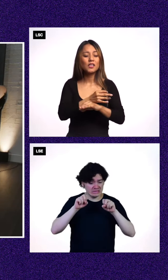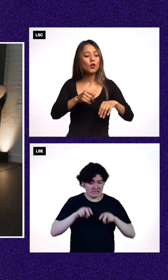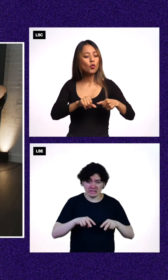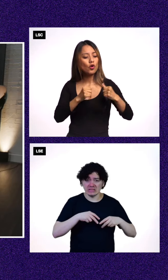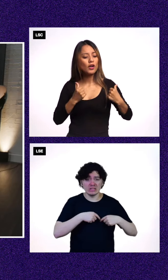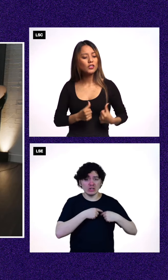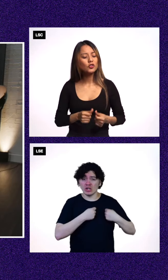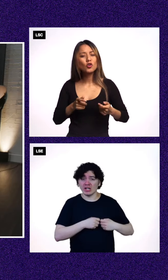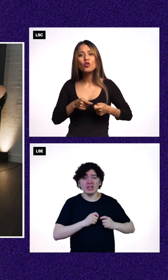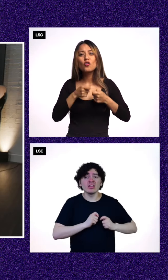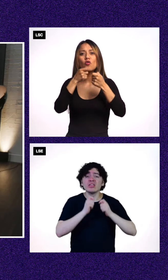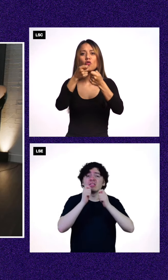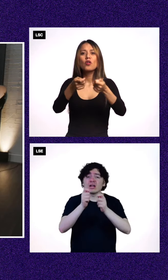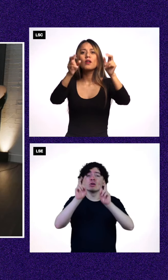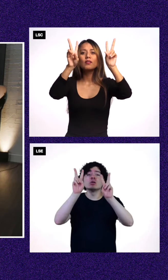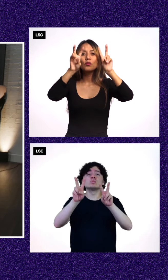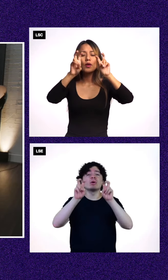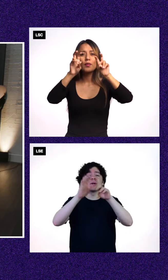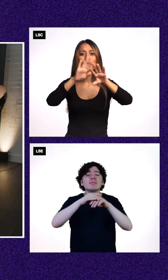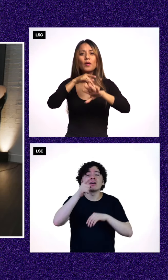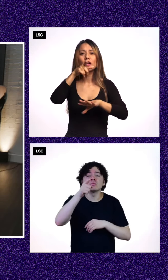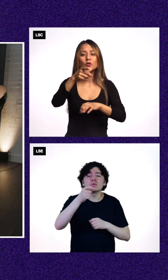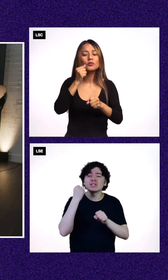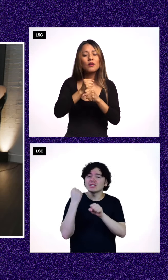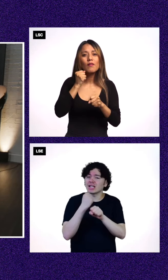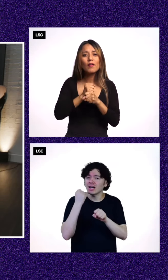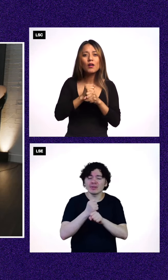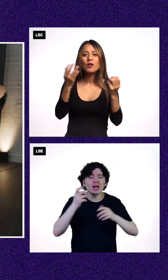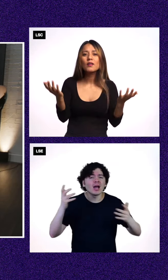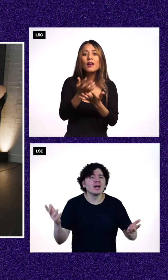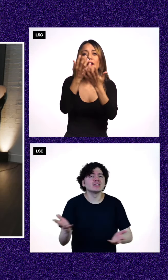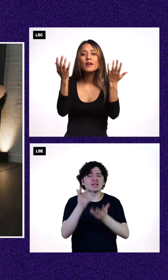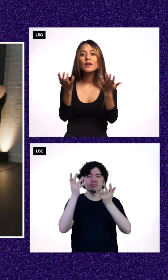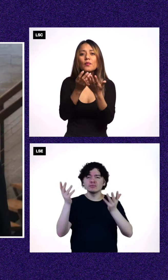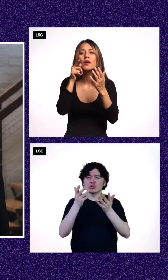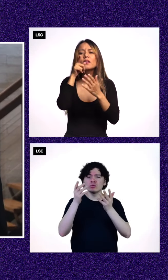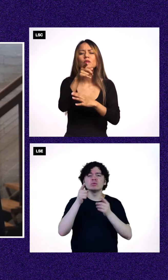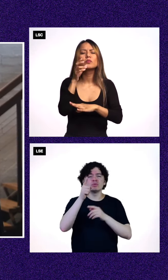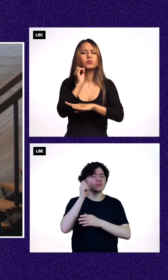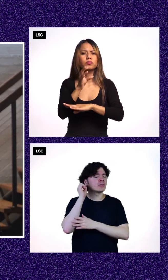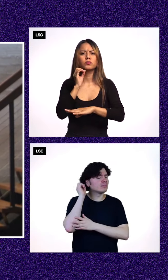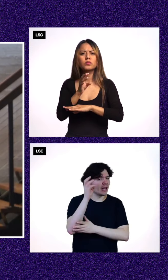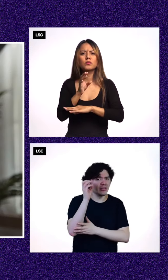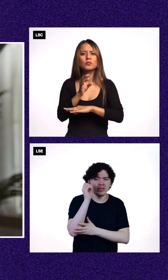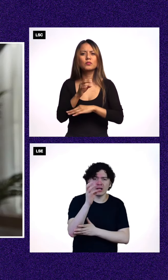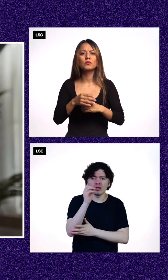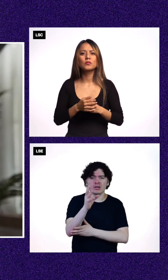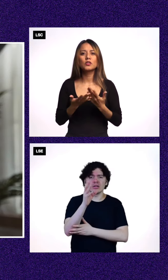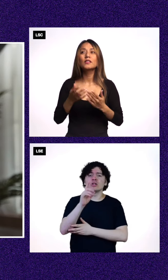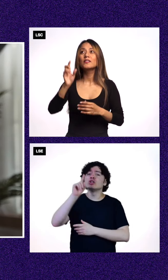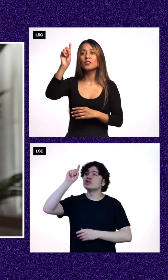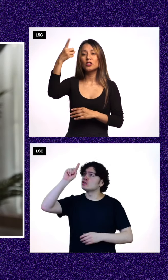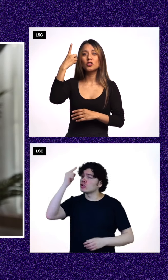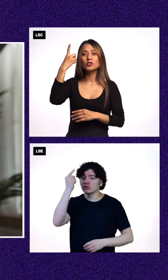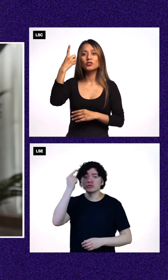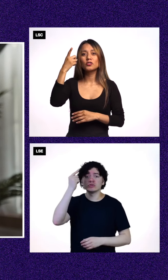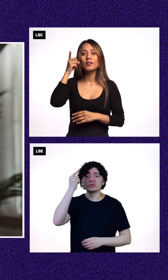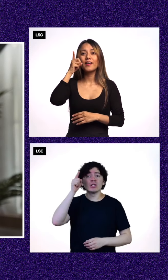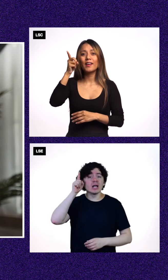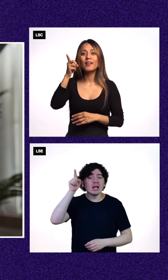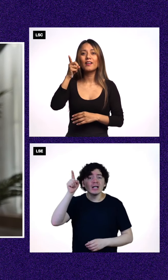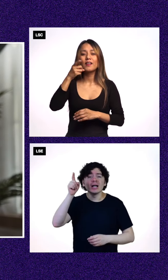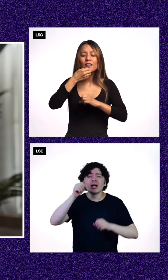nuevo en vosotros, revitalicen vuestro trabajo y aviven vuestro discurso. Tres cosas. Dios, quien se